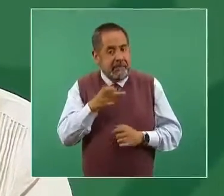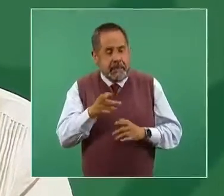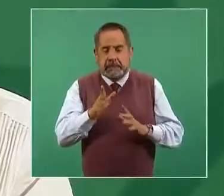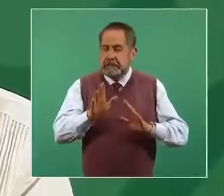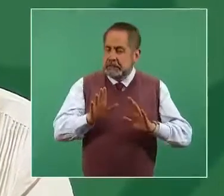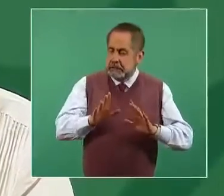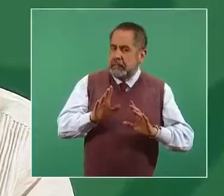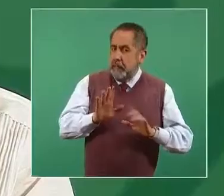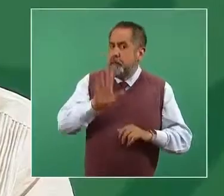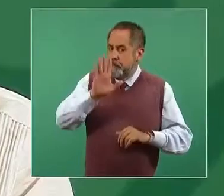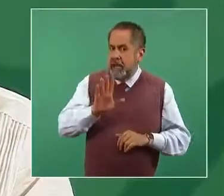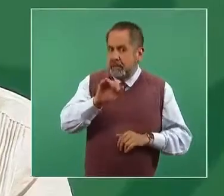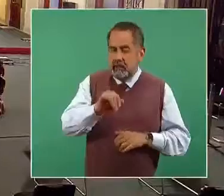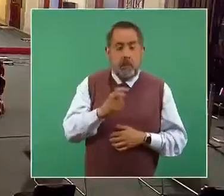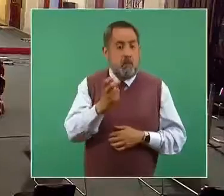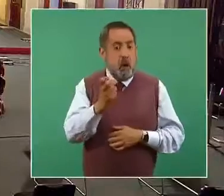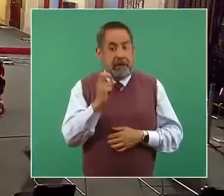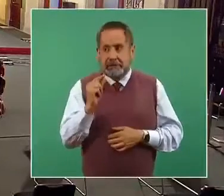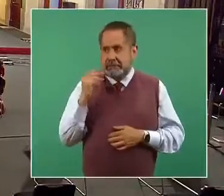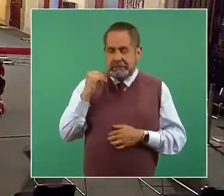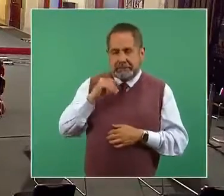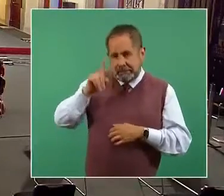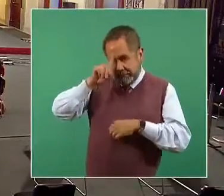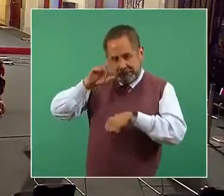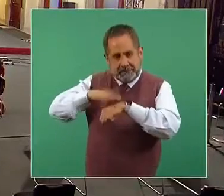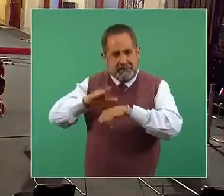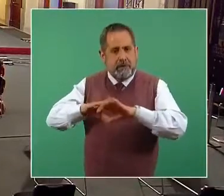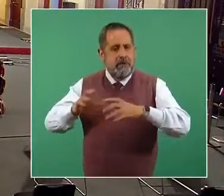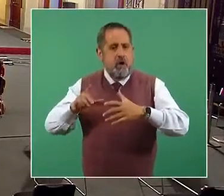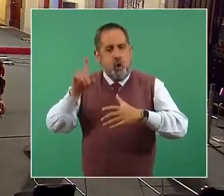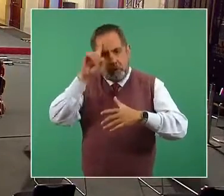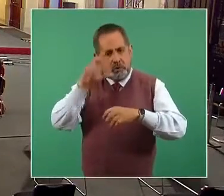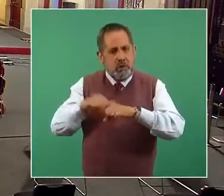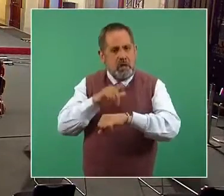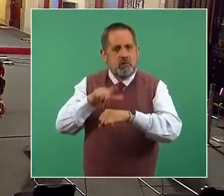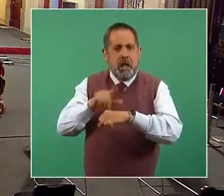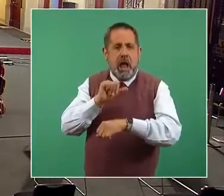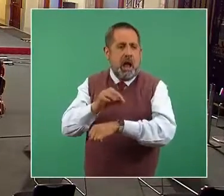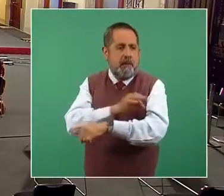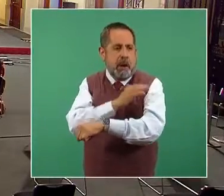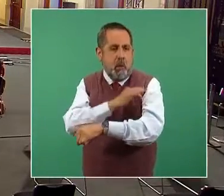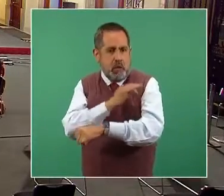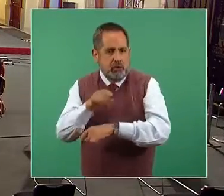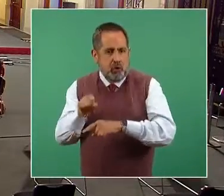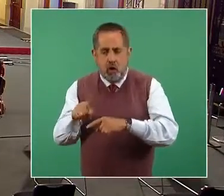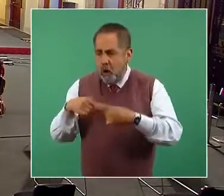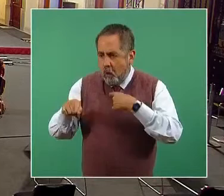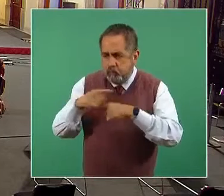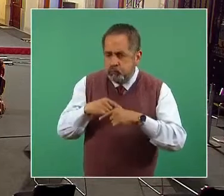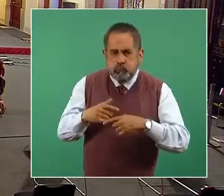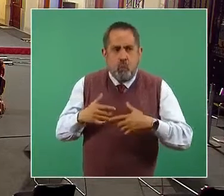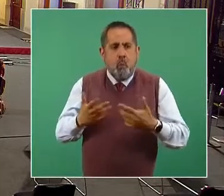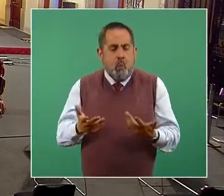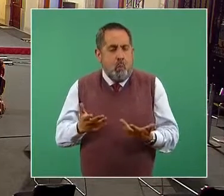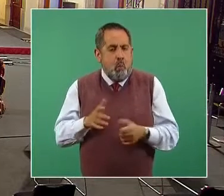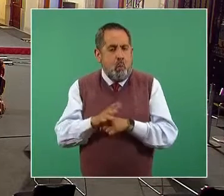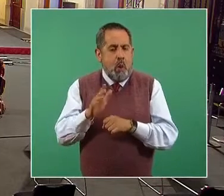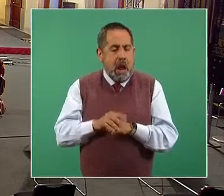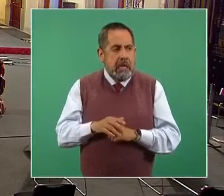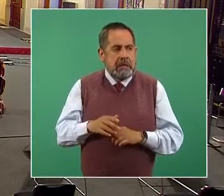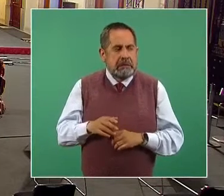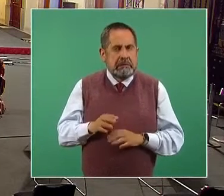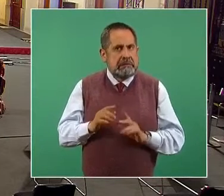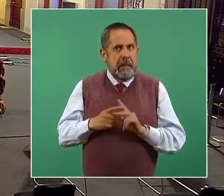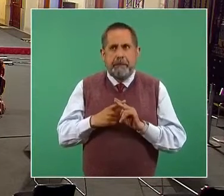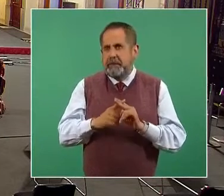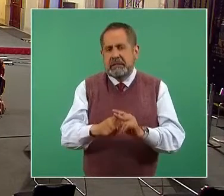la consideración que se hizo recientemente en el Consejo Nacional de Vacunación fue precisamente sobre cuál podría ser el punto